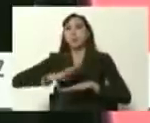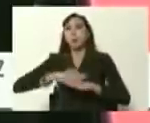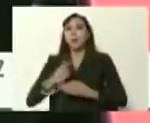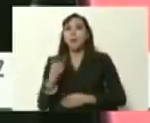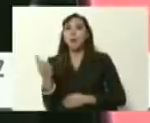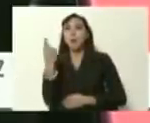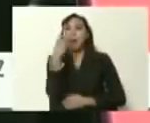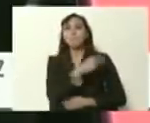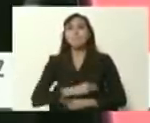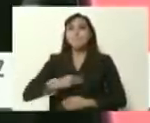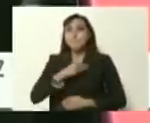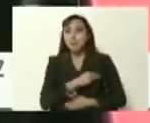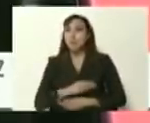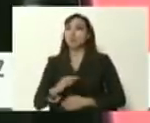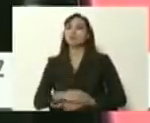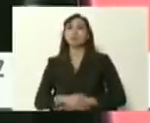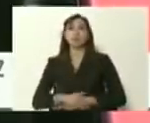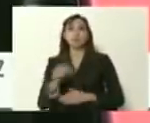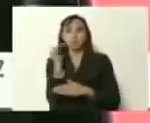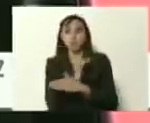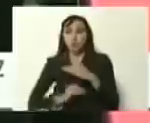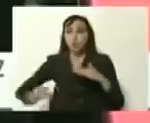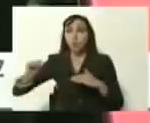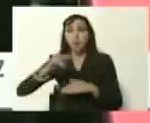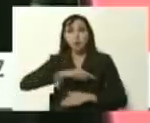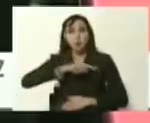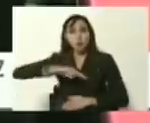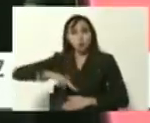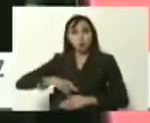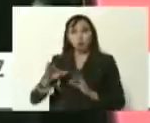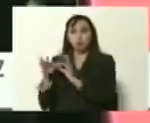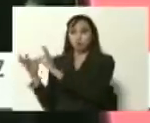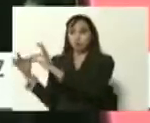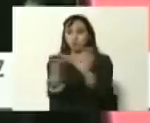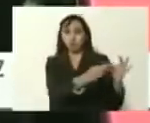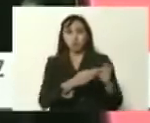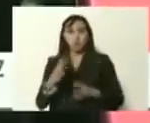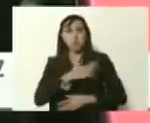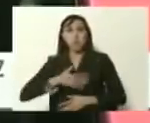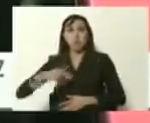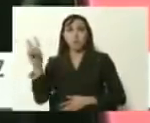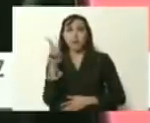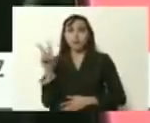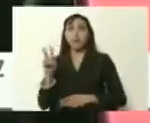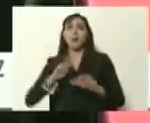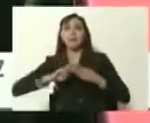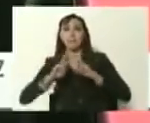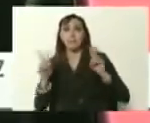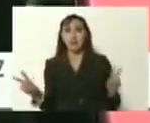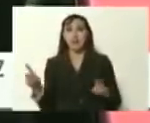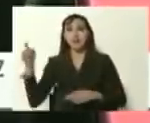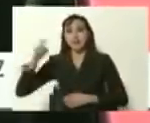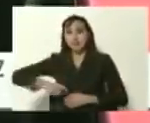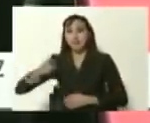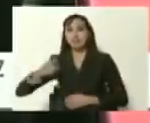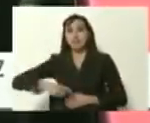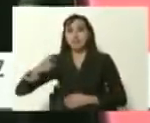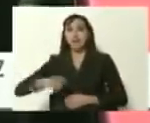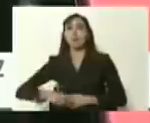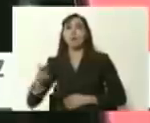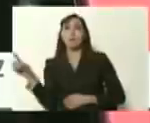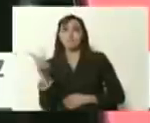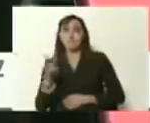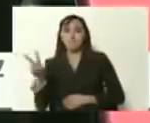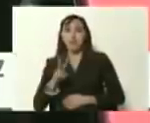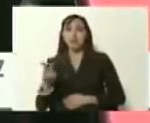una misión común superior a esta. Nosotros estamos aquí juntos porque queremos un país de paz. Necesitamos un país, el